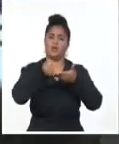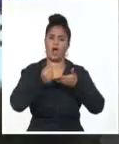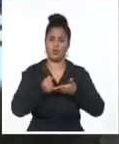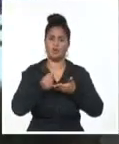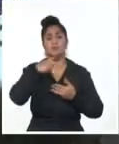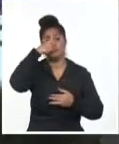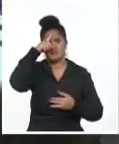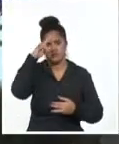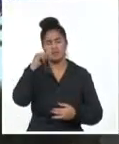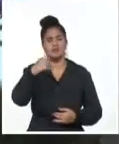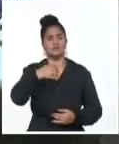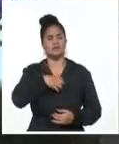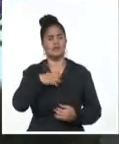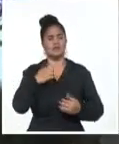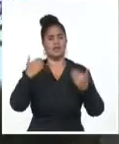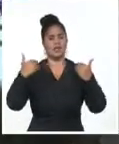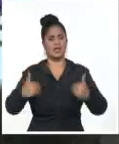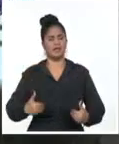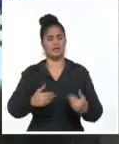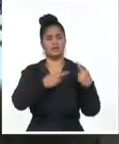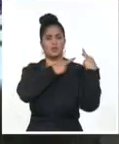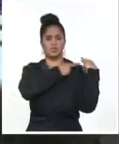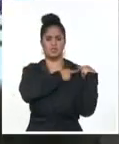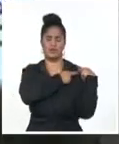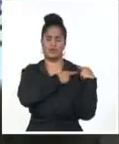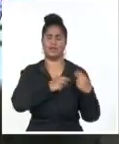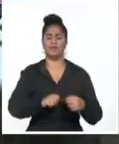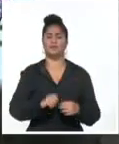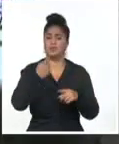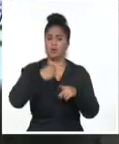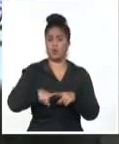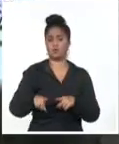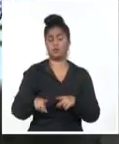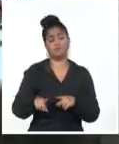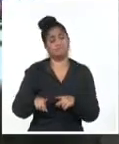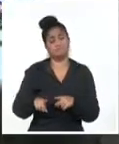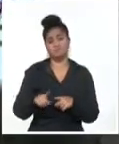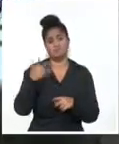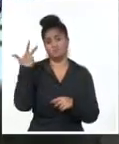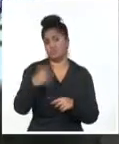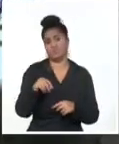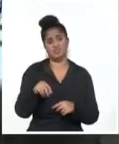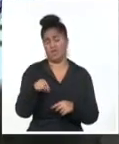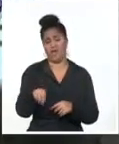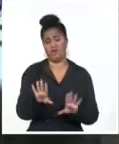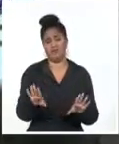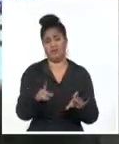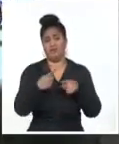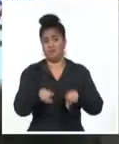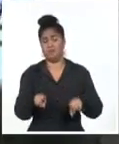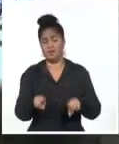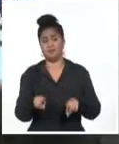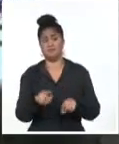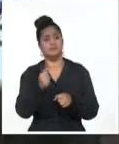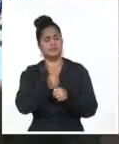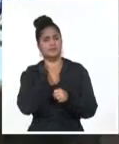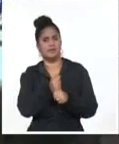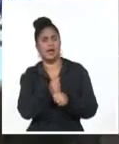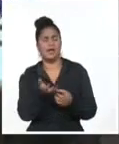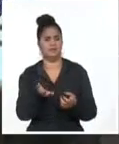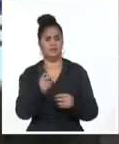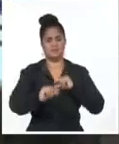el reconocimiento por su labor, incluso en pandemia. Otros, sin saber de técnicas farmacéuticas, gestionan